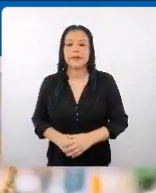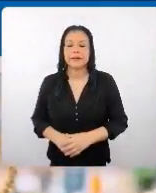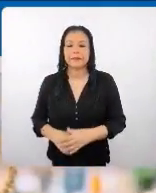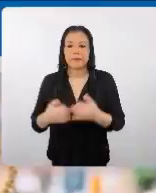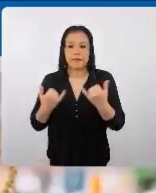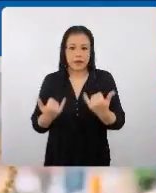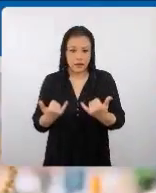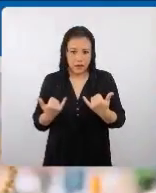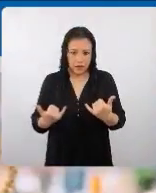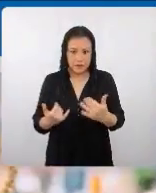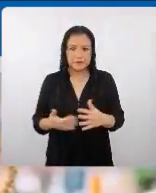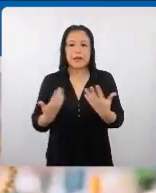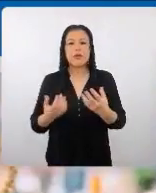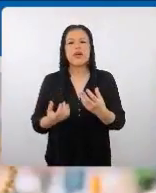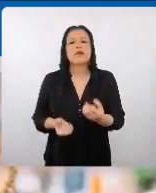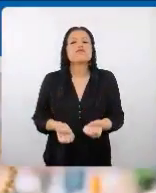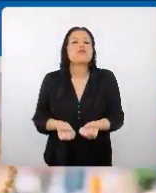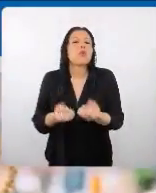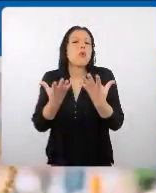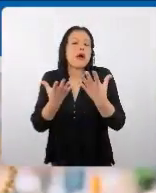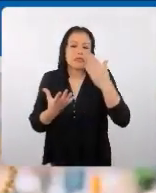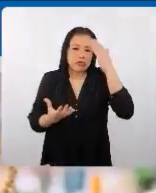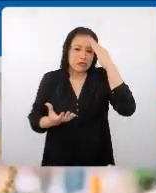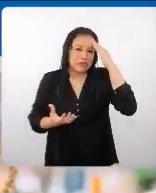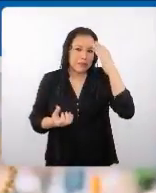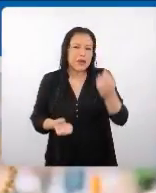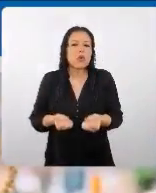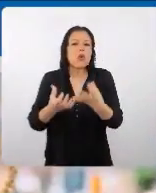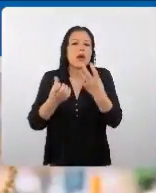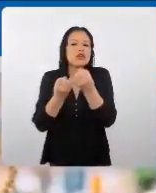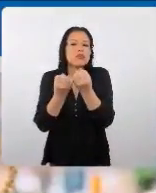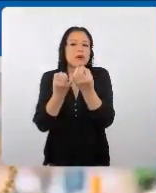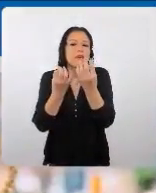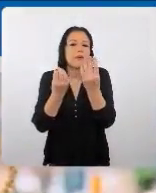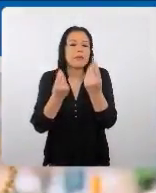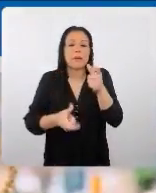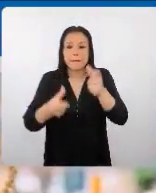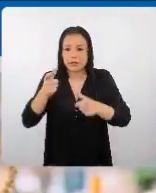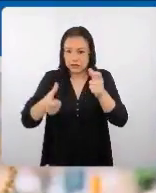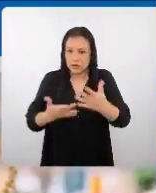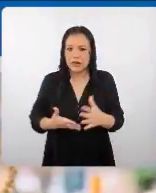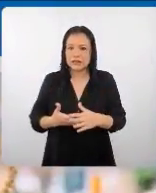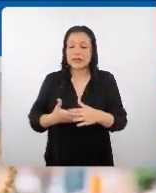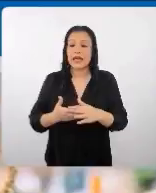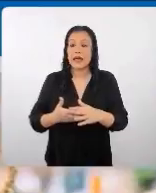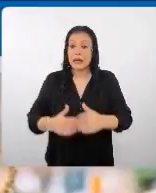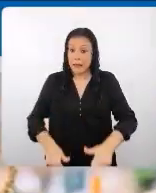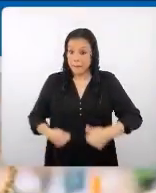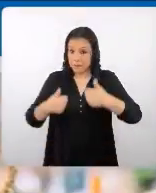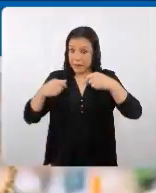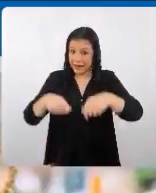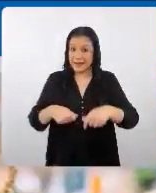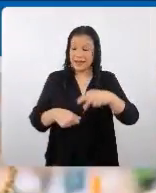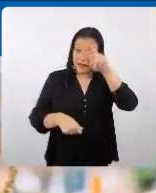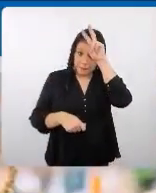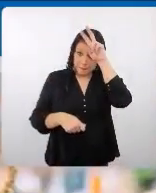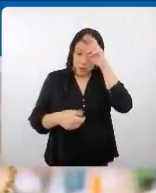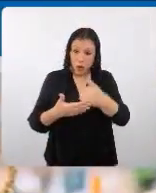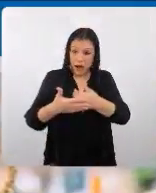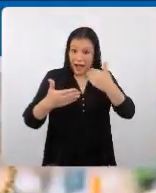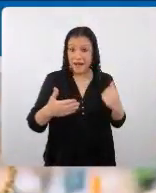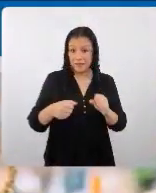Ahora, para calcular más o menos el número de viajes de estadounidenses que recibía el Perú hasta antes de la